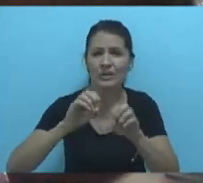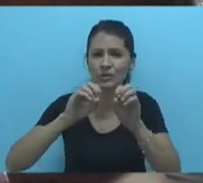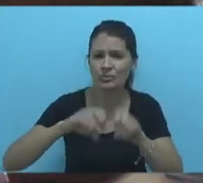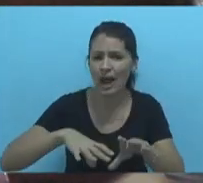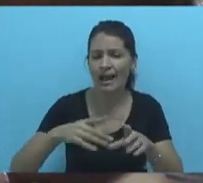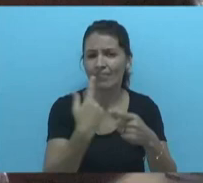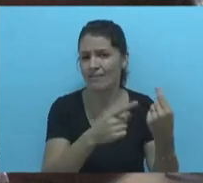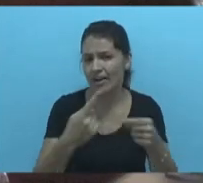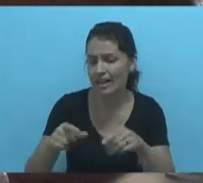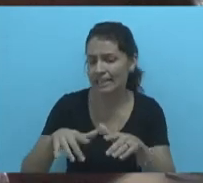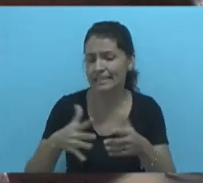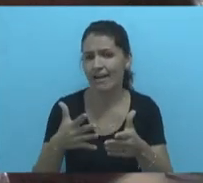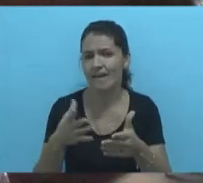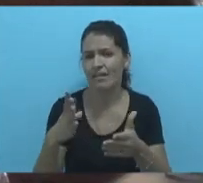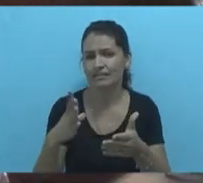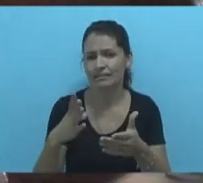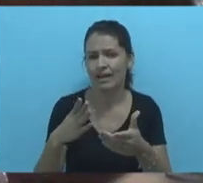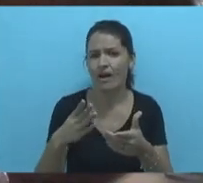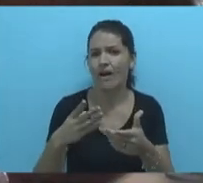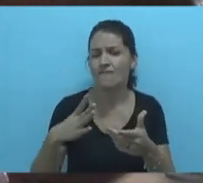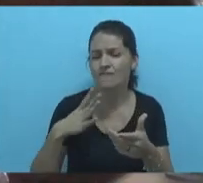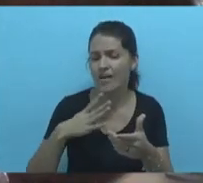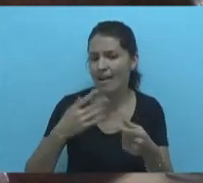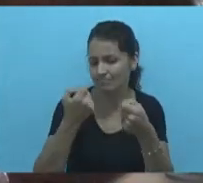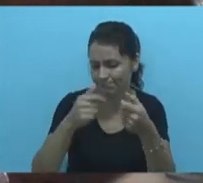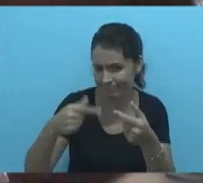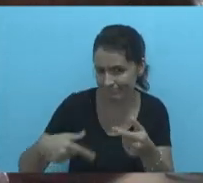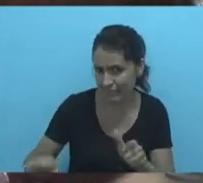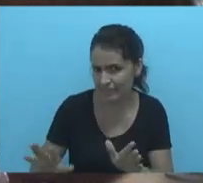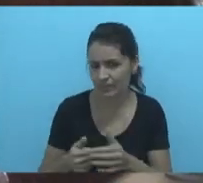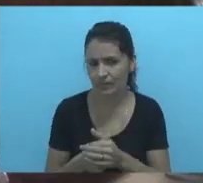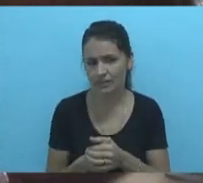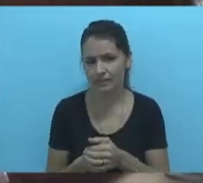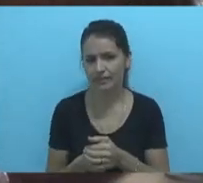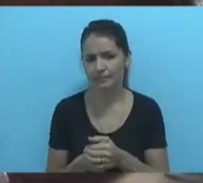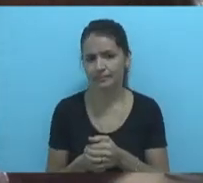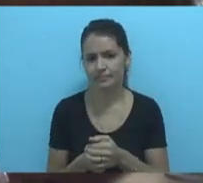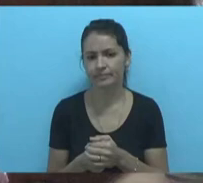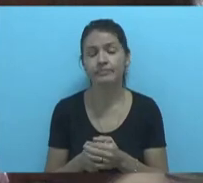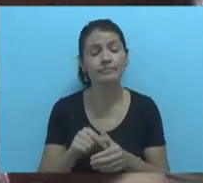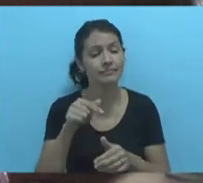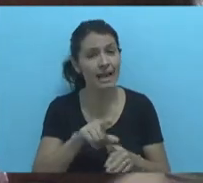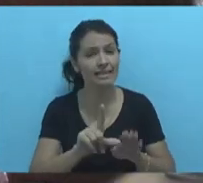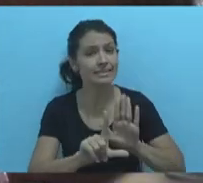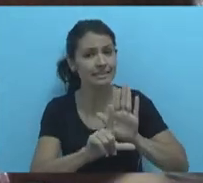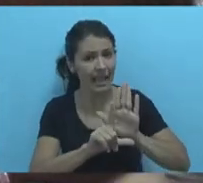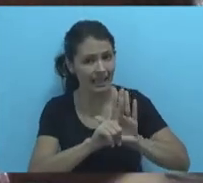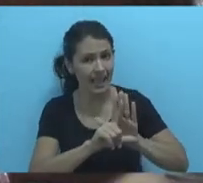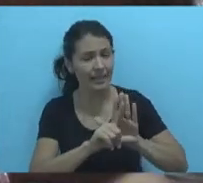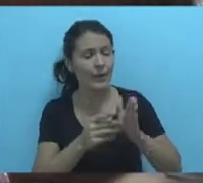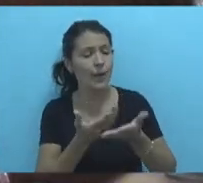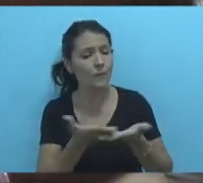al conjunto de servicios básicos que hacen a una calidad de vida mínimamente digna. Y creo que esta política es un ejemplo porque fue una